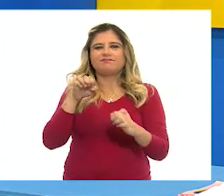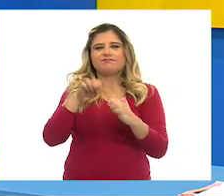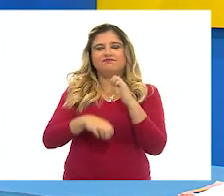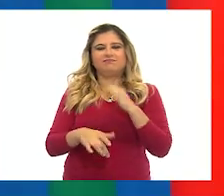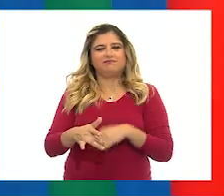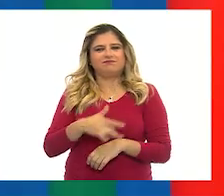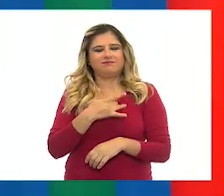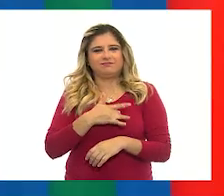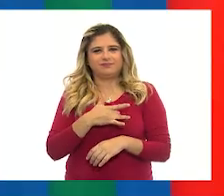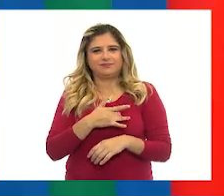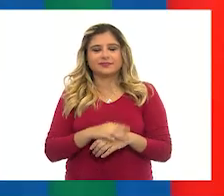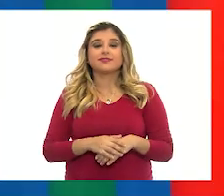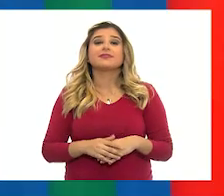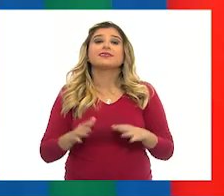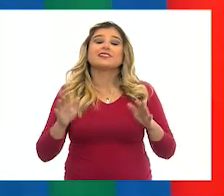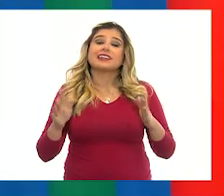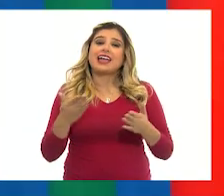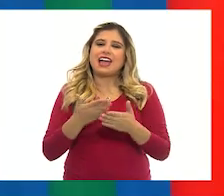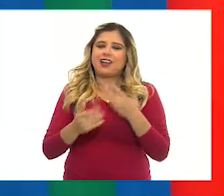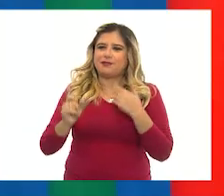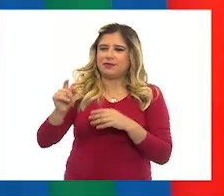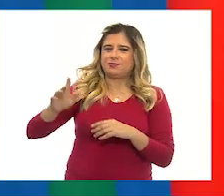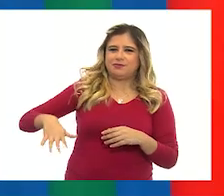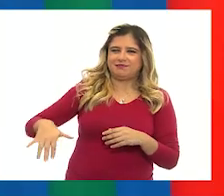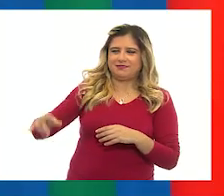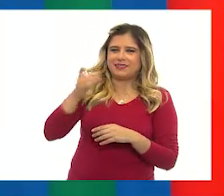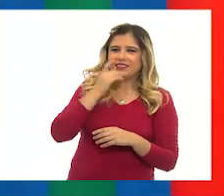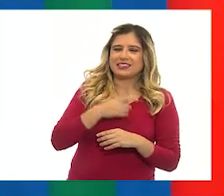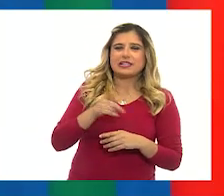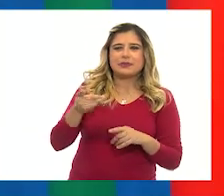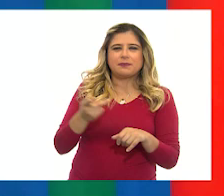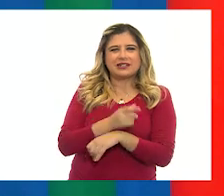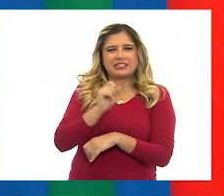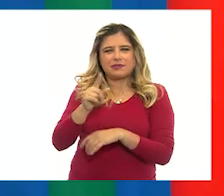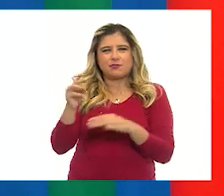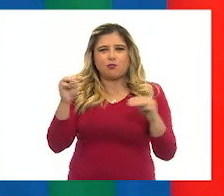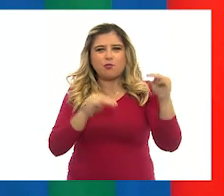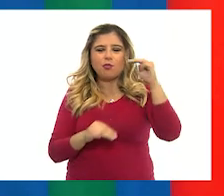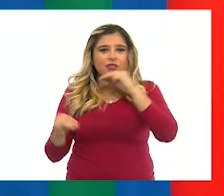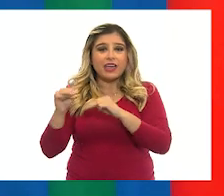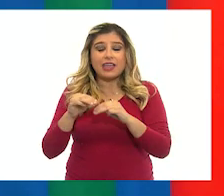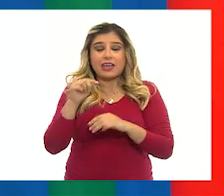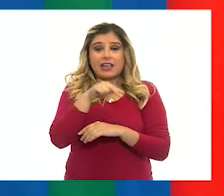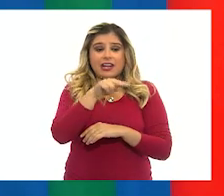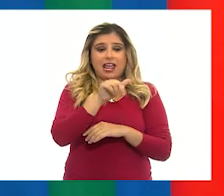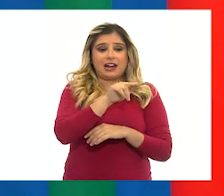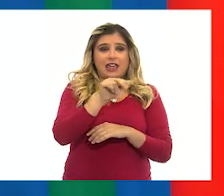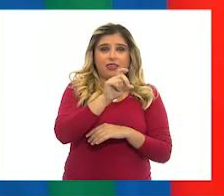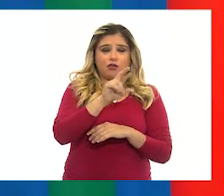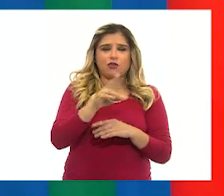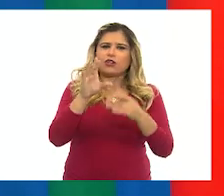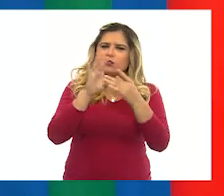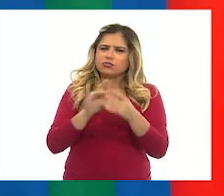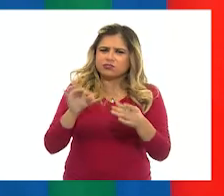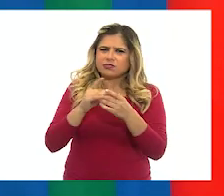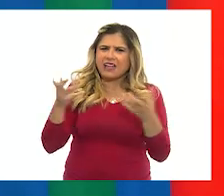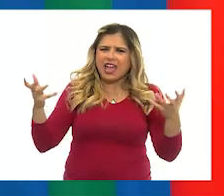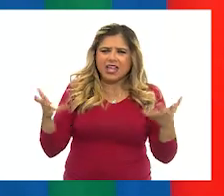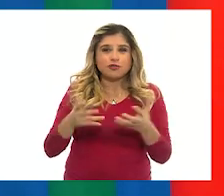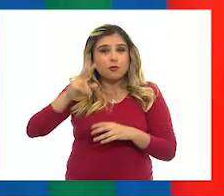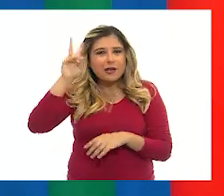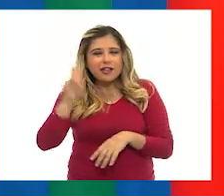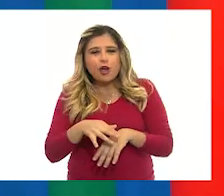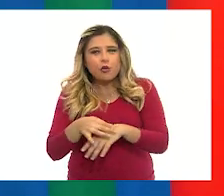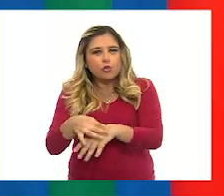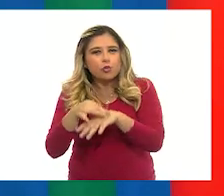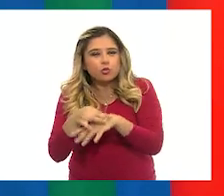parecido. Pues ahora que lo dices, ocurre algo similar en La montaña, donde el narrador mezcla hechos verificables con opiniones